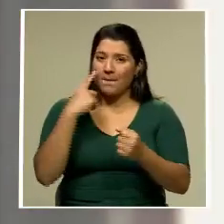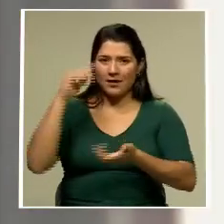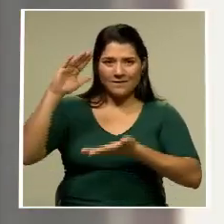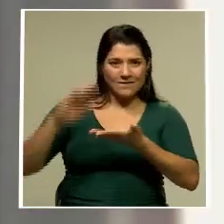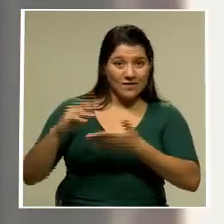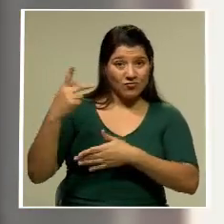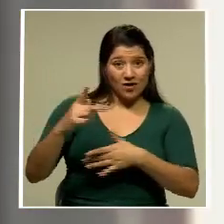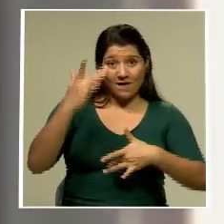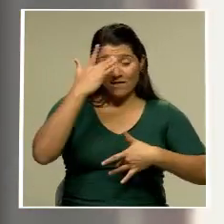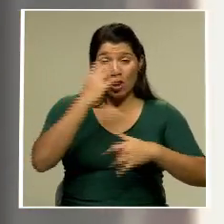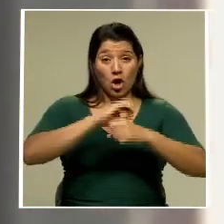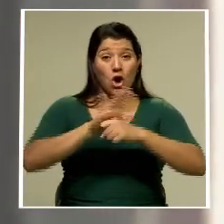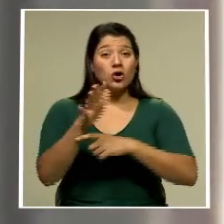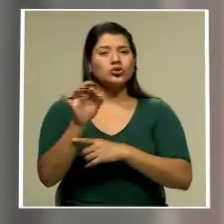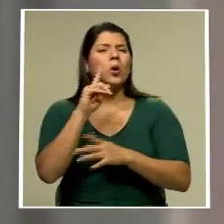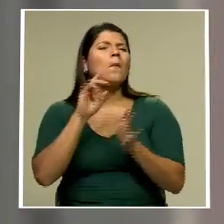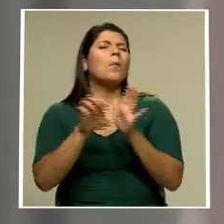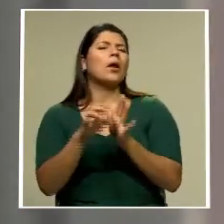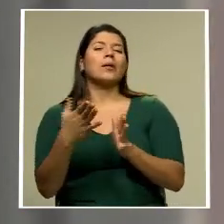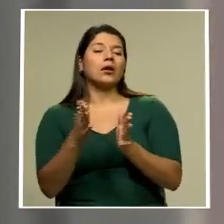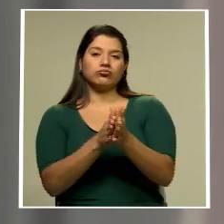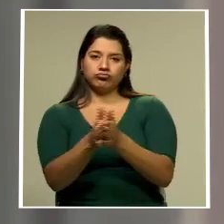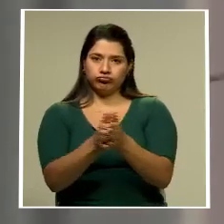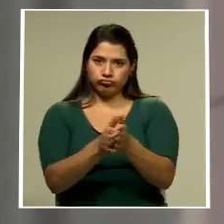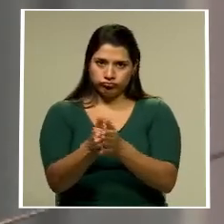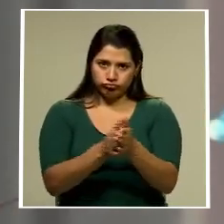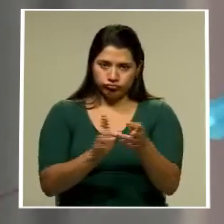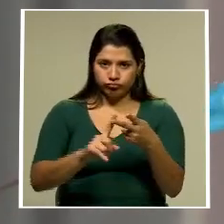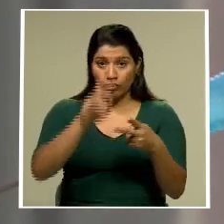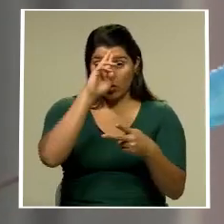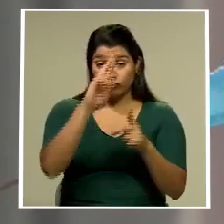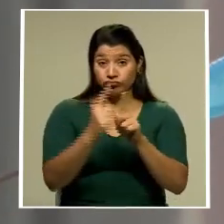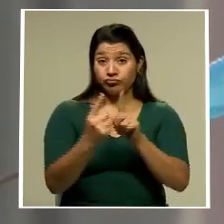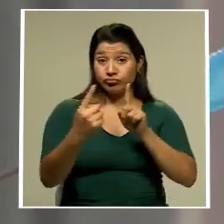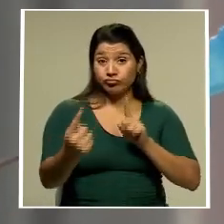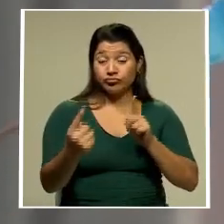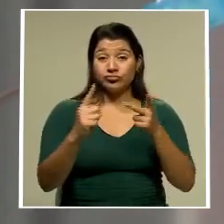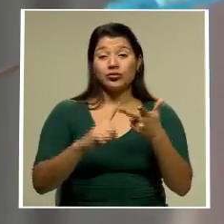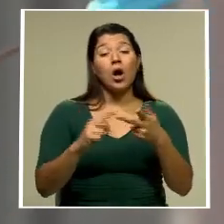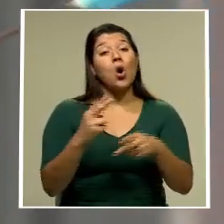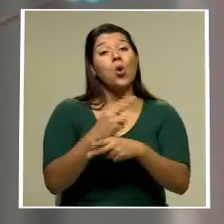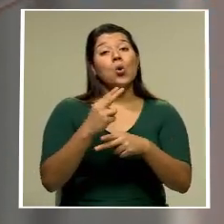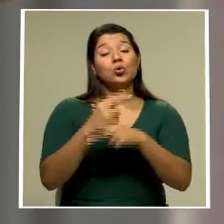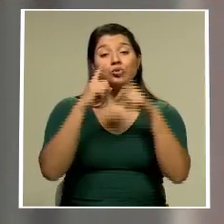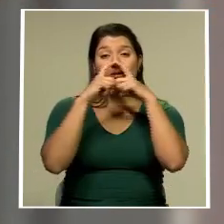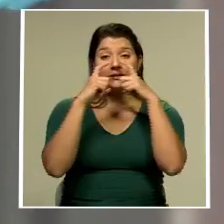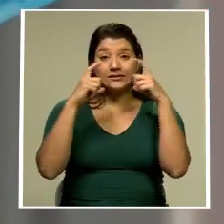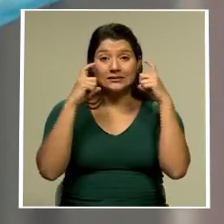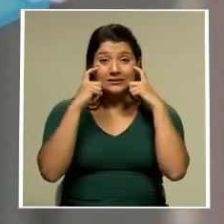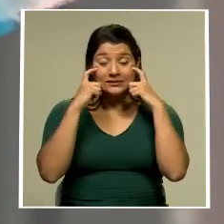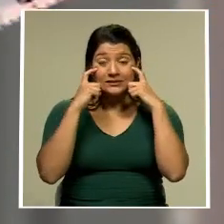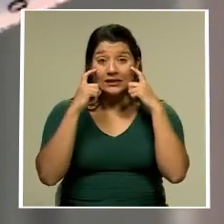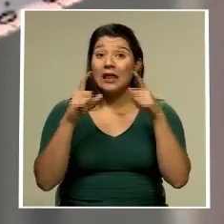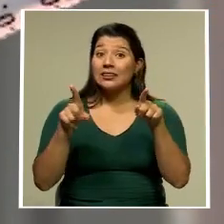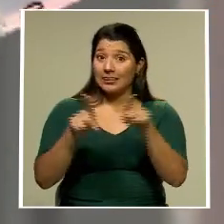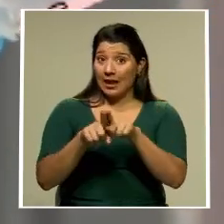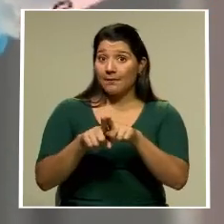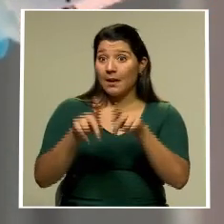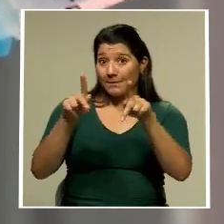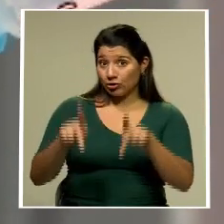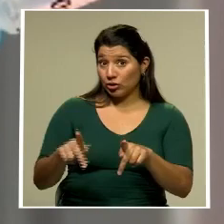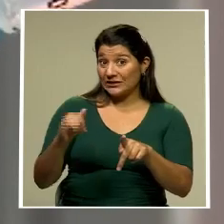contraer la COVID-19, como el lavado frecuente de manos, el distanciamiento físico y el uso de mascarilla, incluso en personas